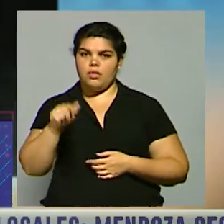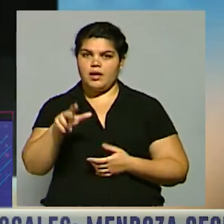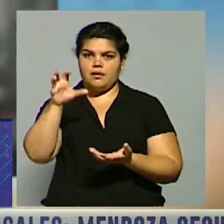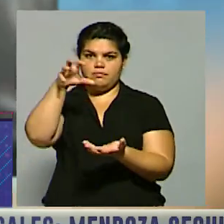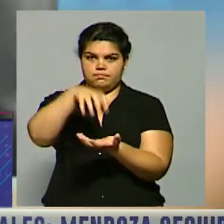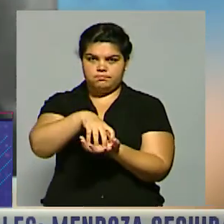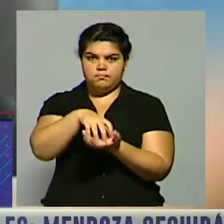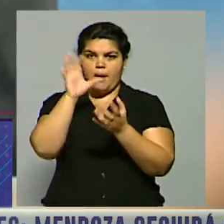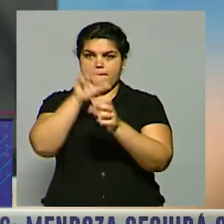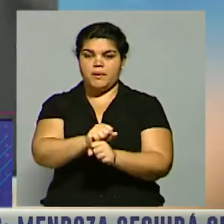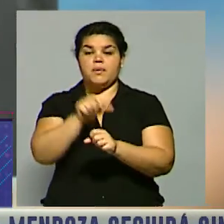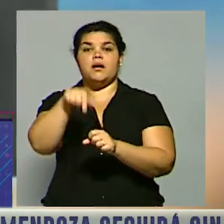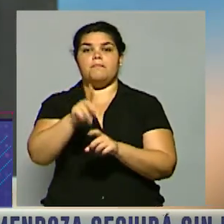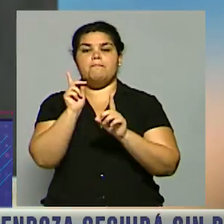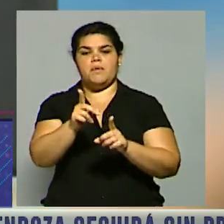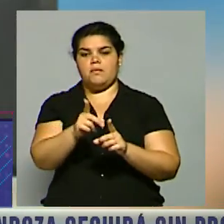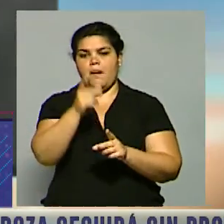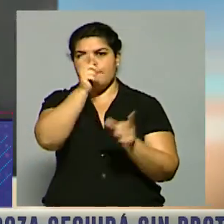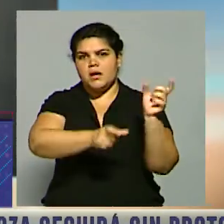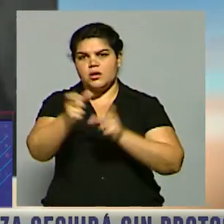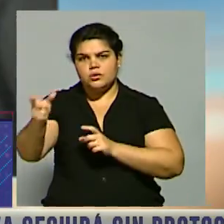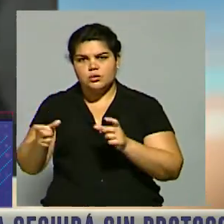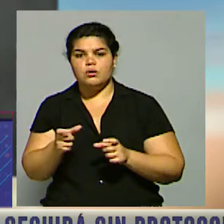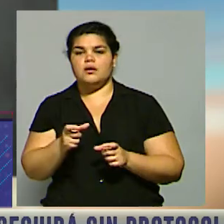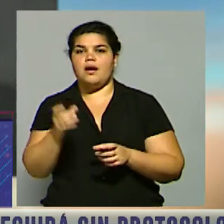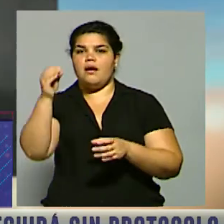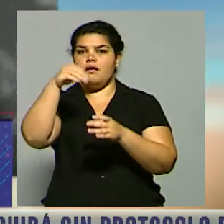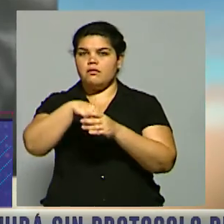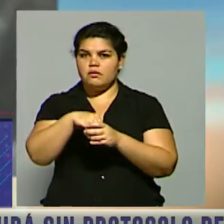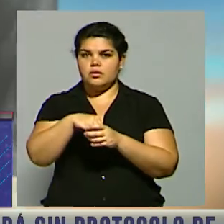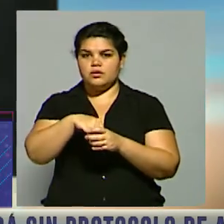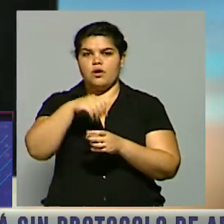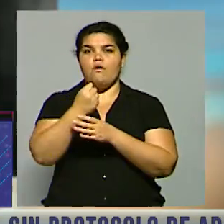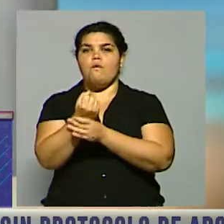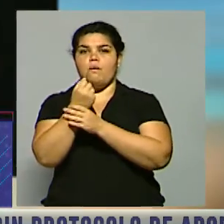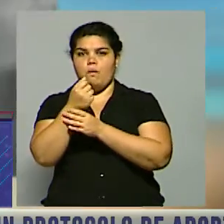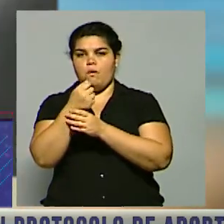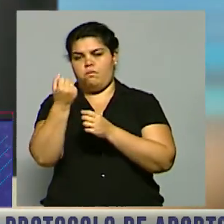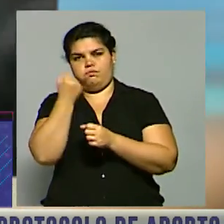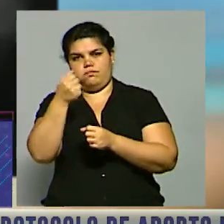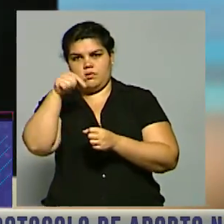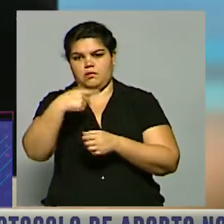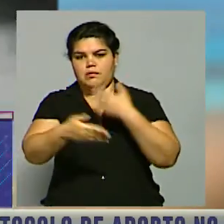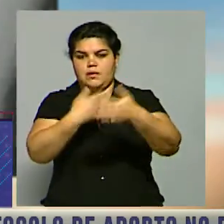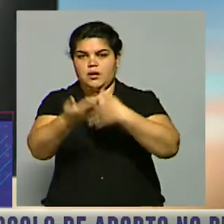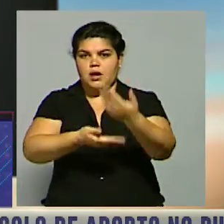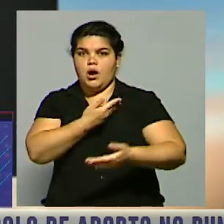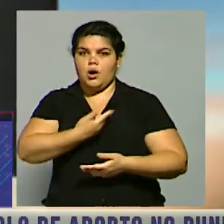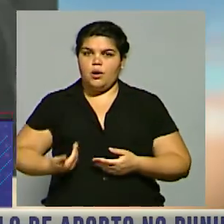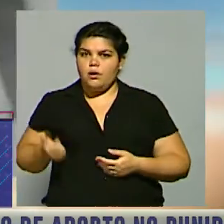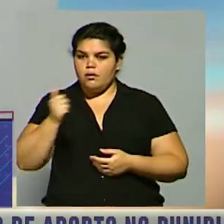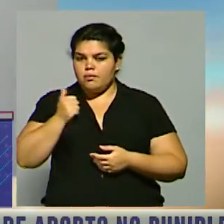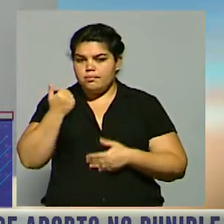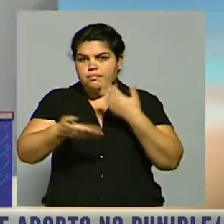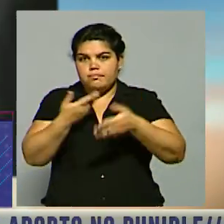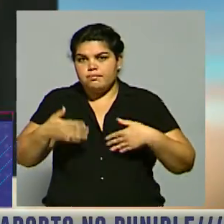problemas. Muchísimos de las personas, de los actores fundamentales para que el terrorismo de Estado se llevase